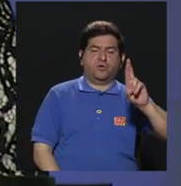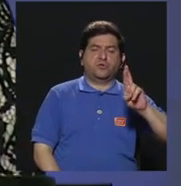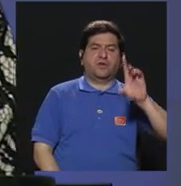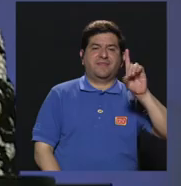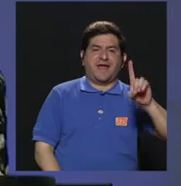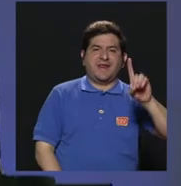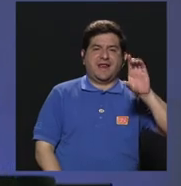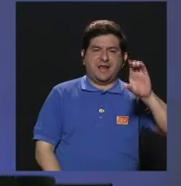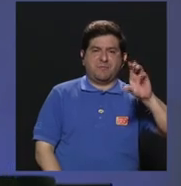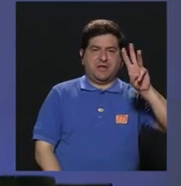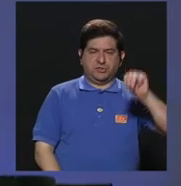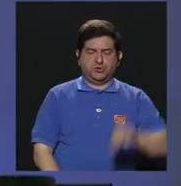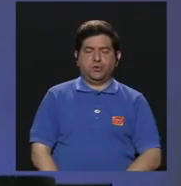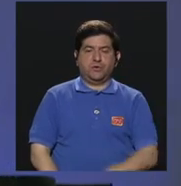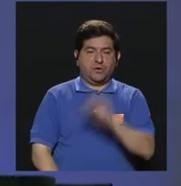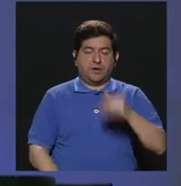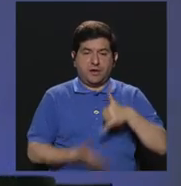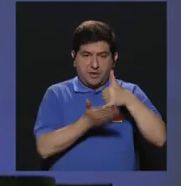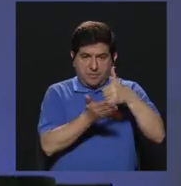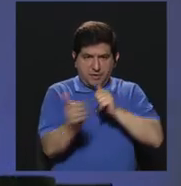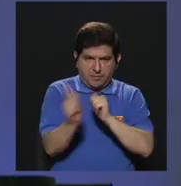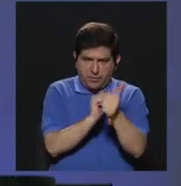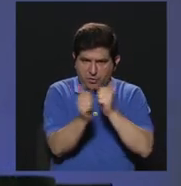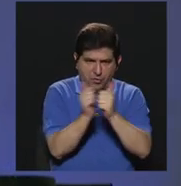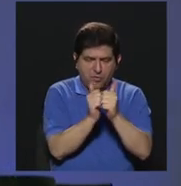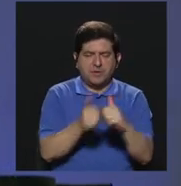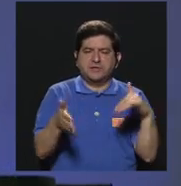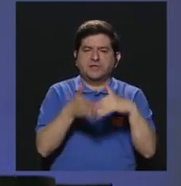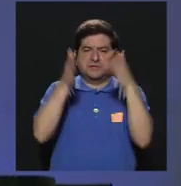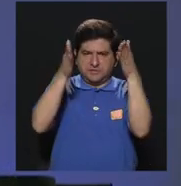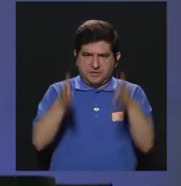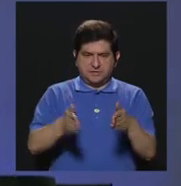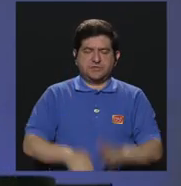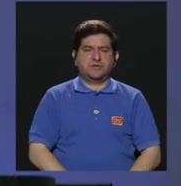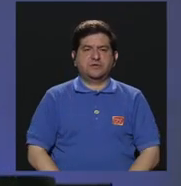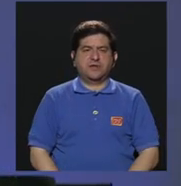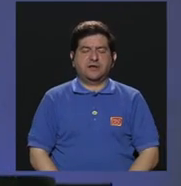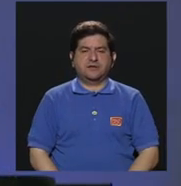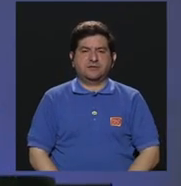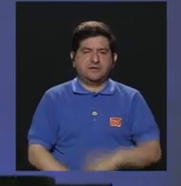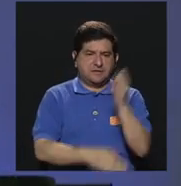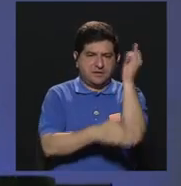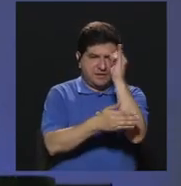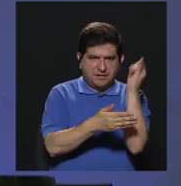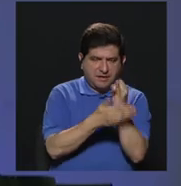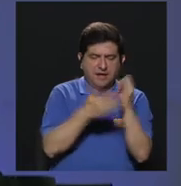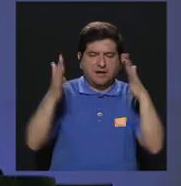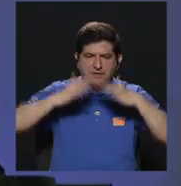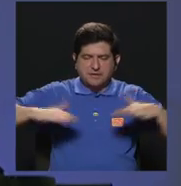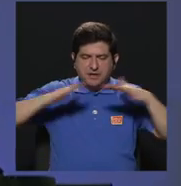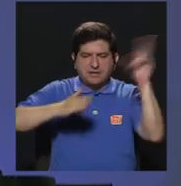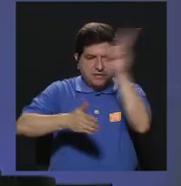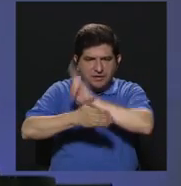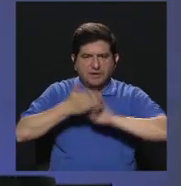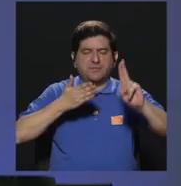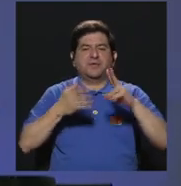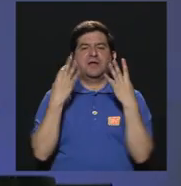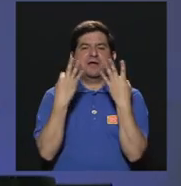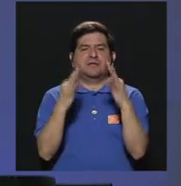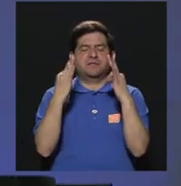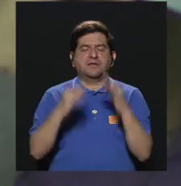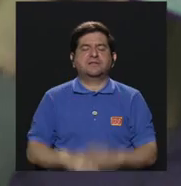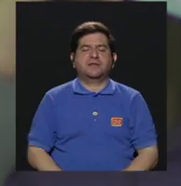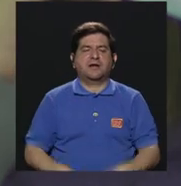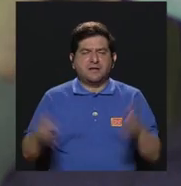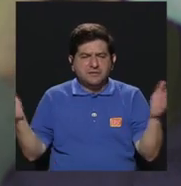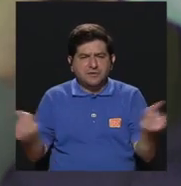Monge. Y a la premiación del Certamen Estudiantil de Artes Ambiente Universitario, que busca